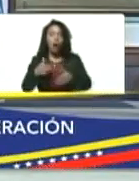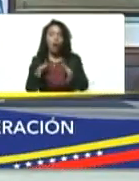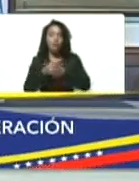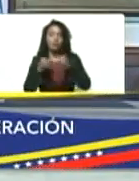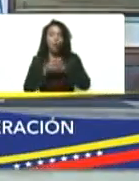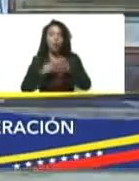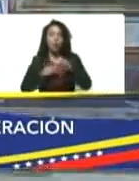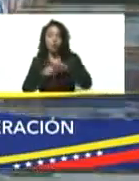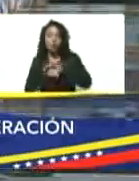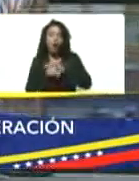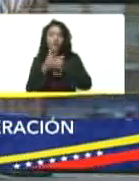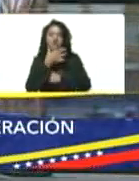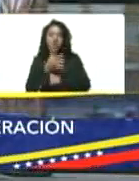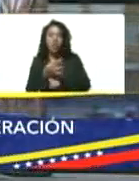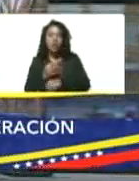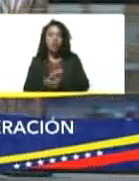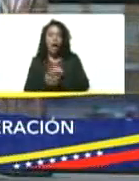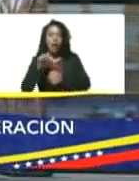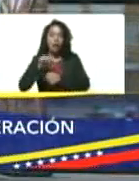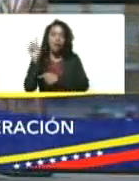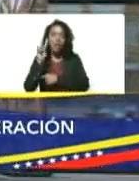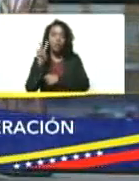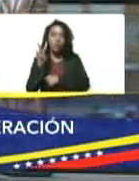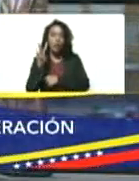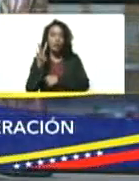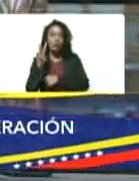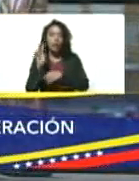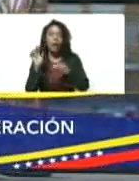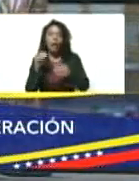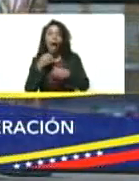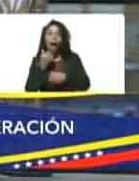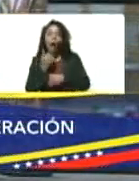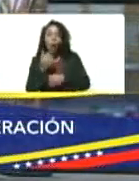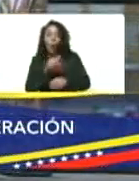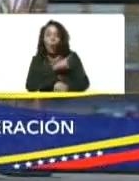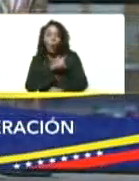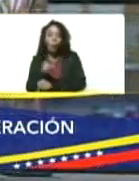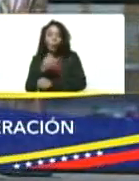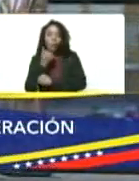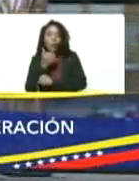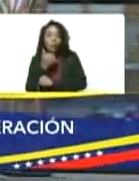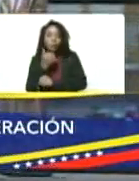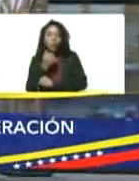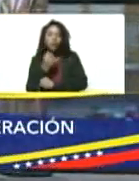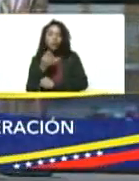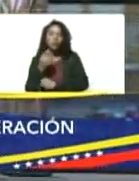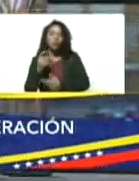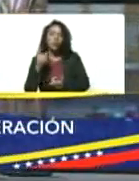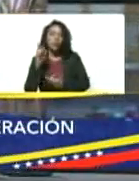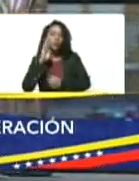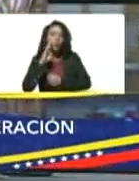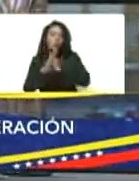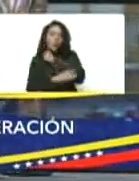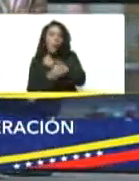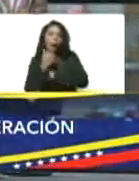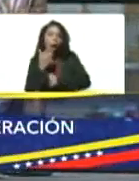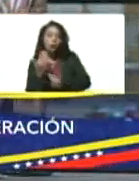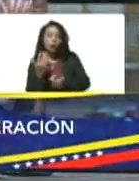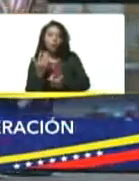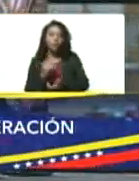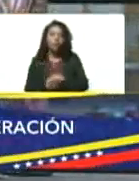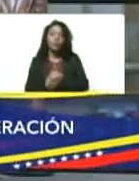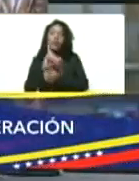acceder en forma sencilla a venezuela sin tener que cumplir con burocracia necesaria y también